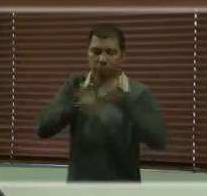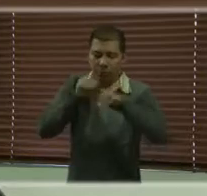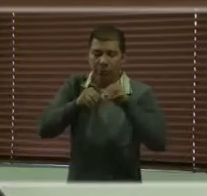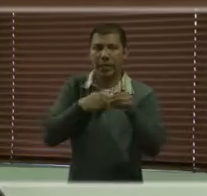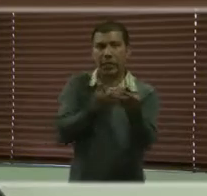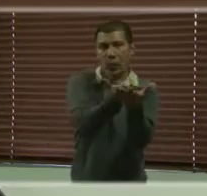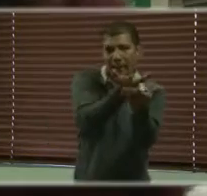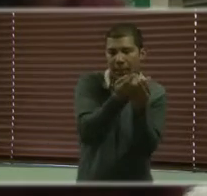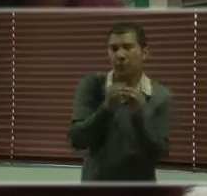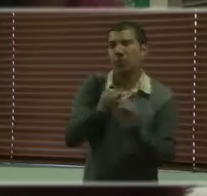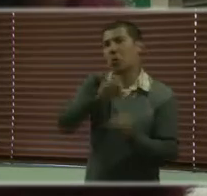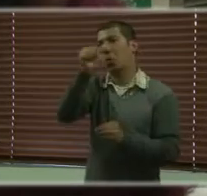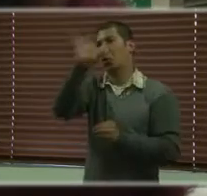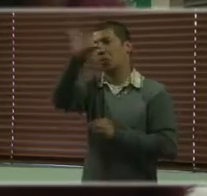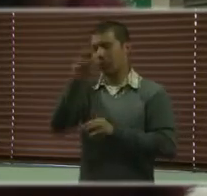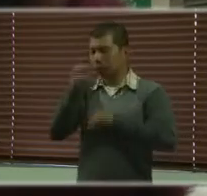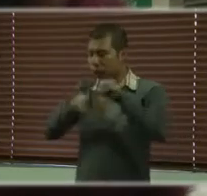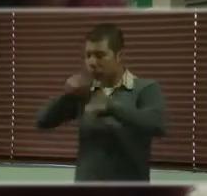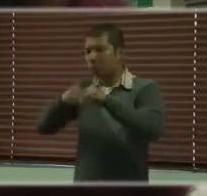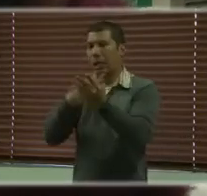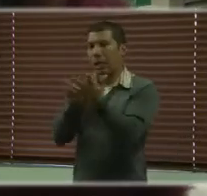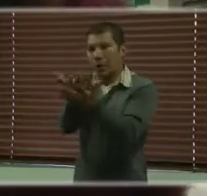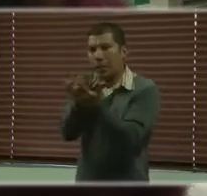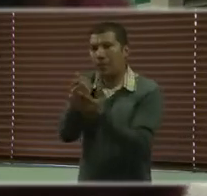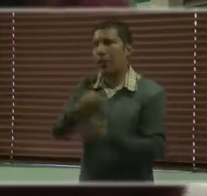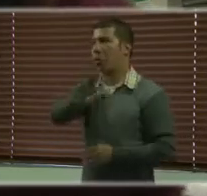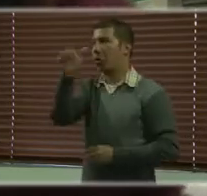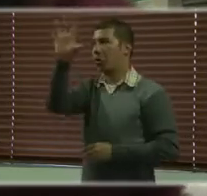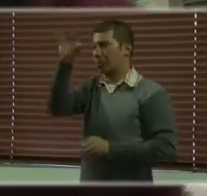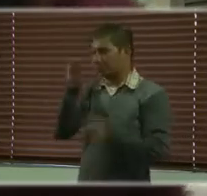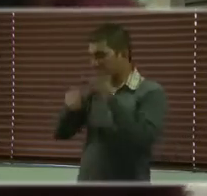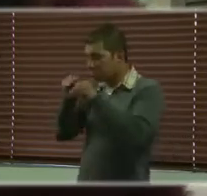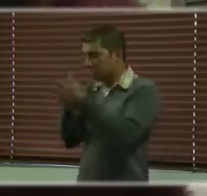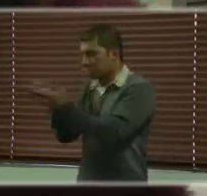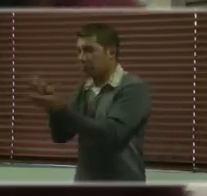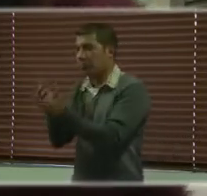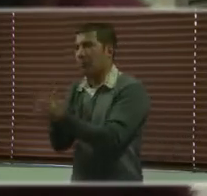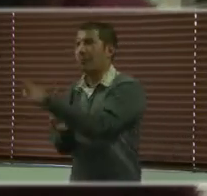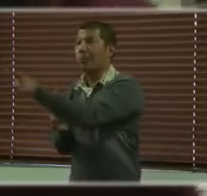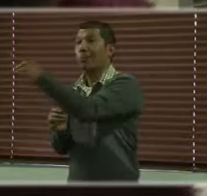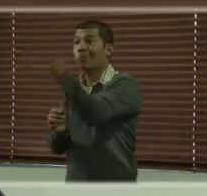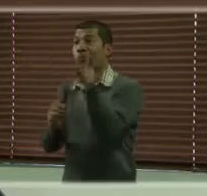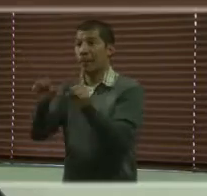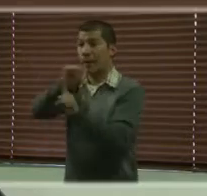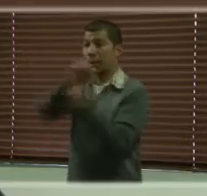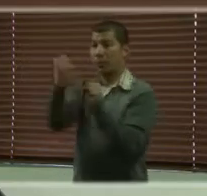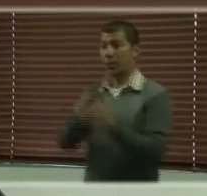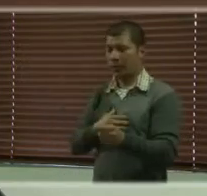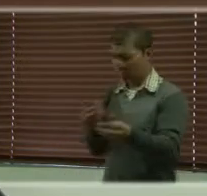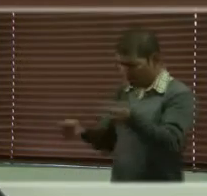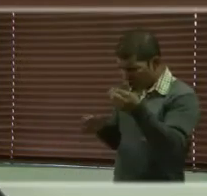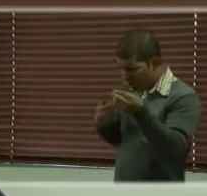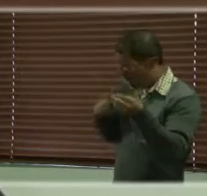hasta cierto punto porque tampoco somos perfectos pero hasta cierto punto tratamos verdad de trasladar en en esa recomendaciones